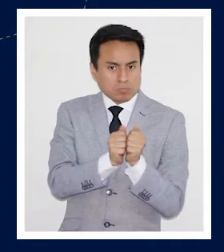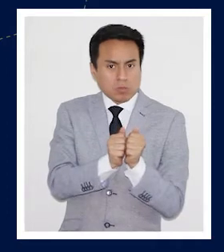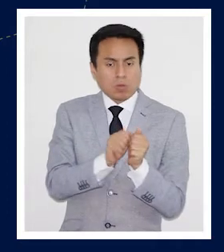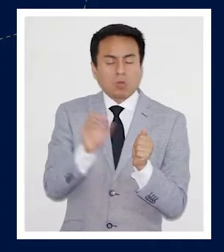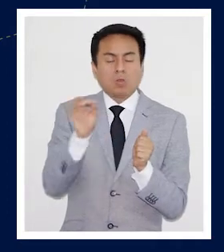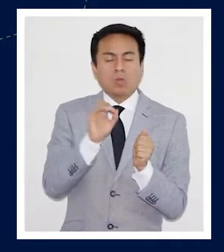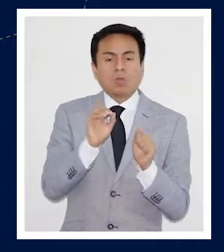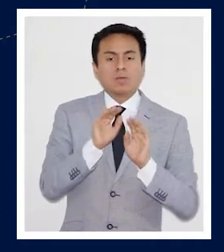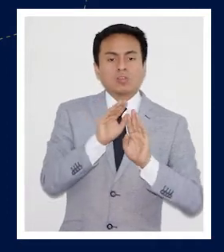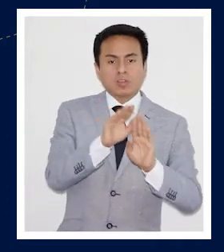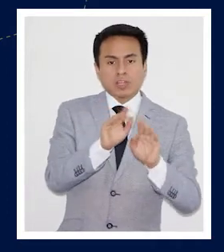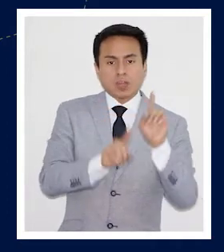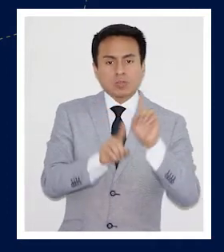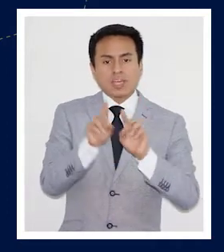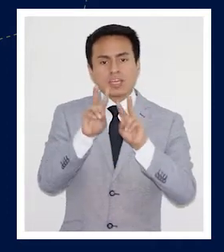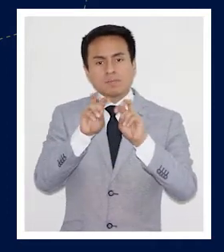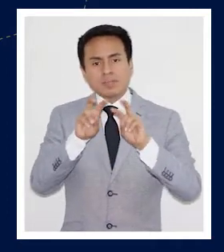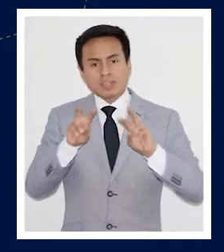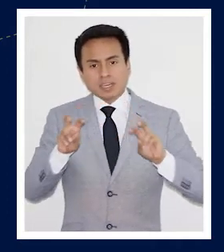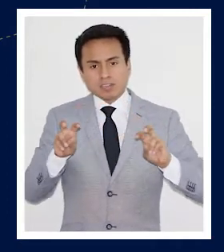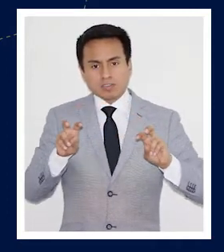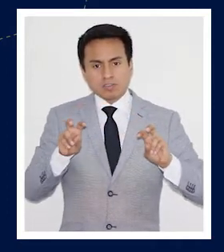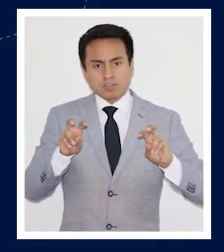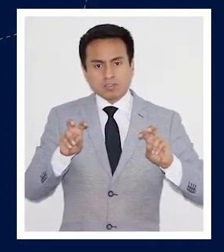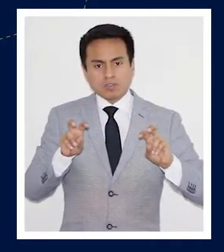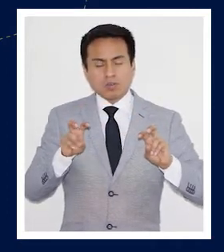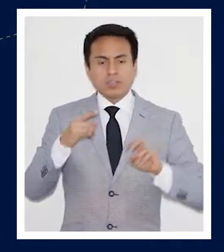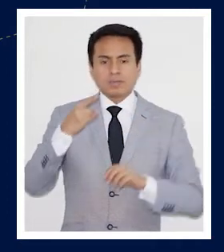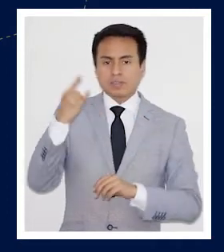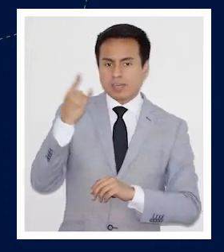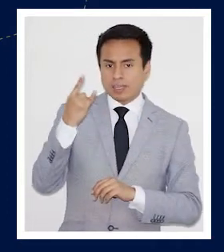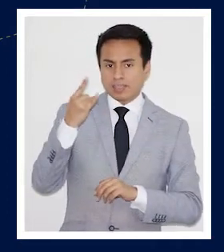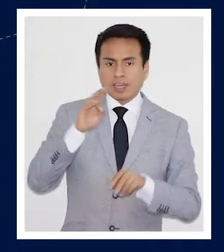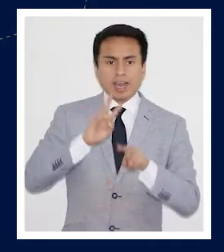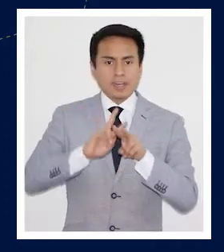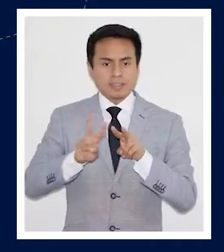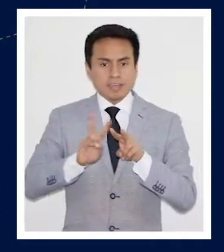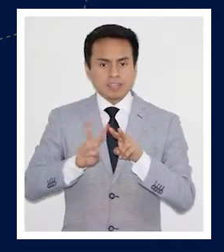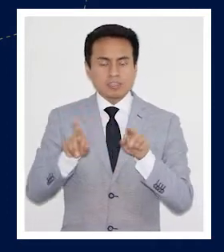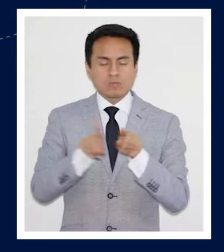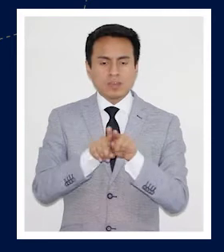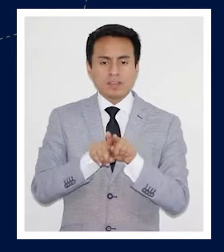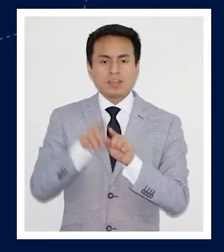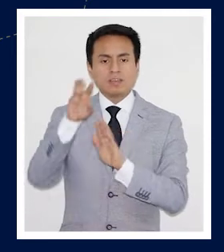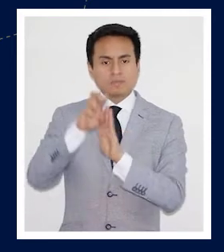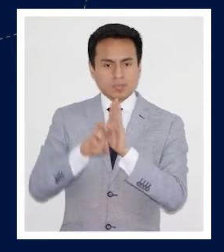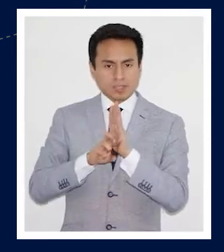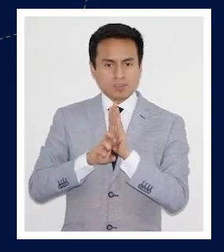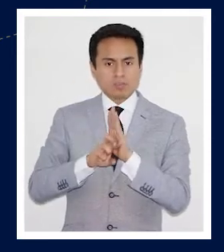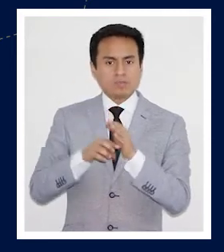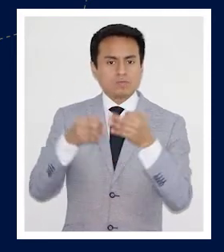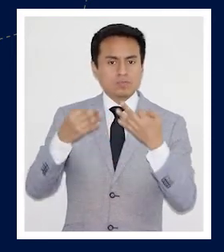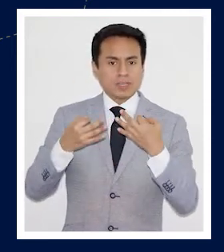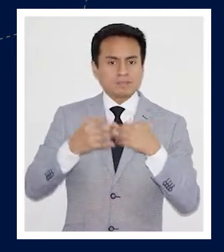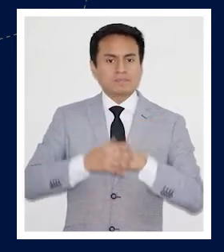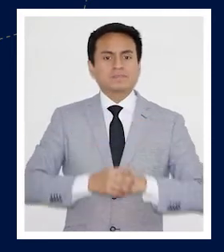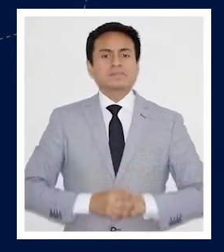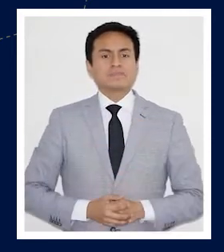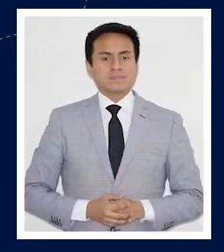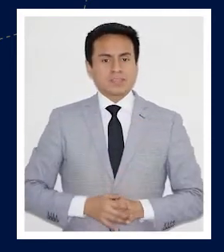superior o patrocinios a alguna investigación que alguna universidad esté realizando a través de algún proyecto